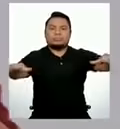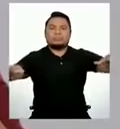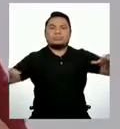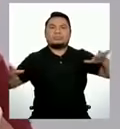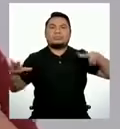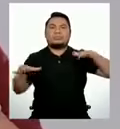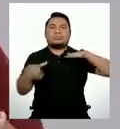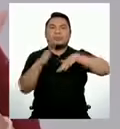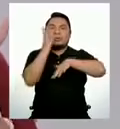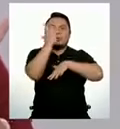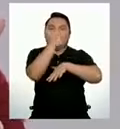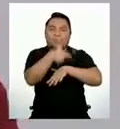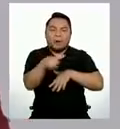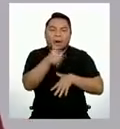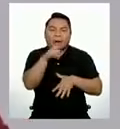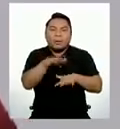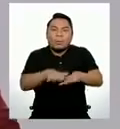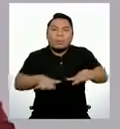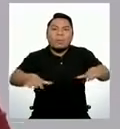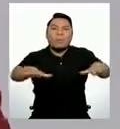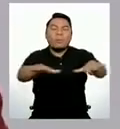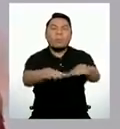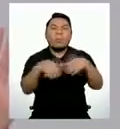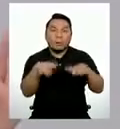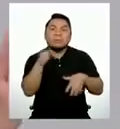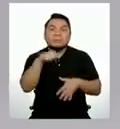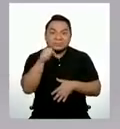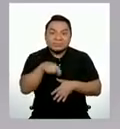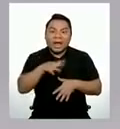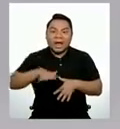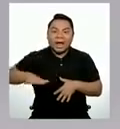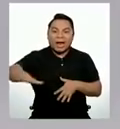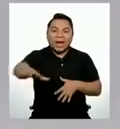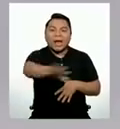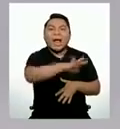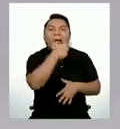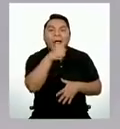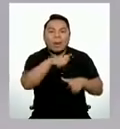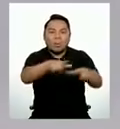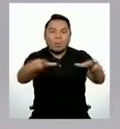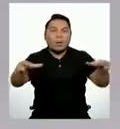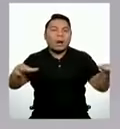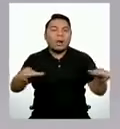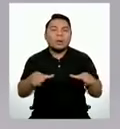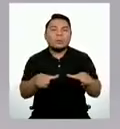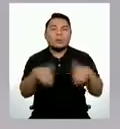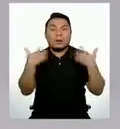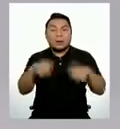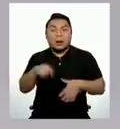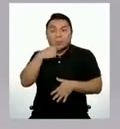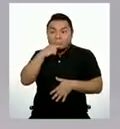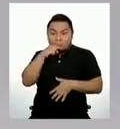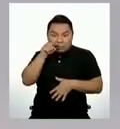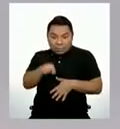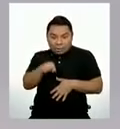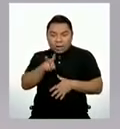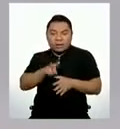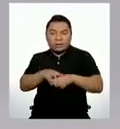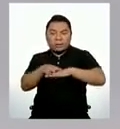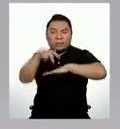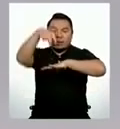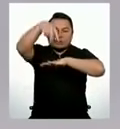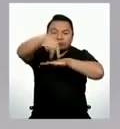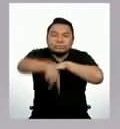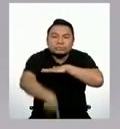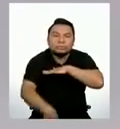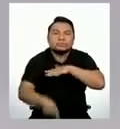Así como lo escuchas, una laguna, ella saltó dentro de la laguna y